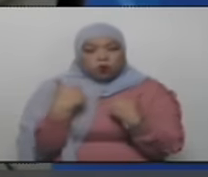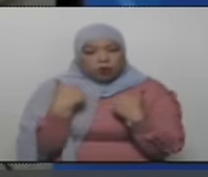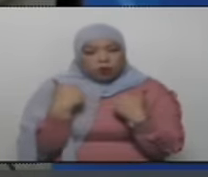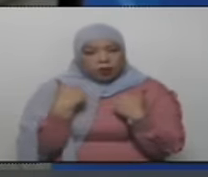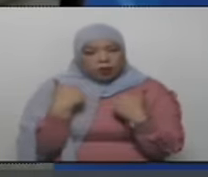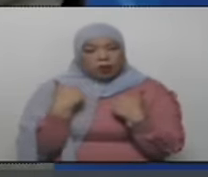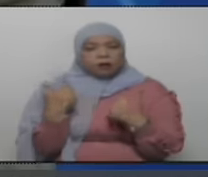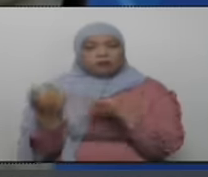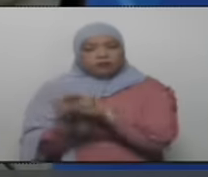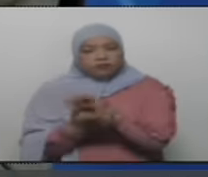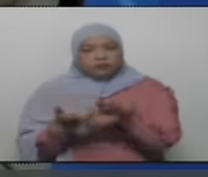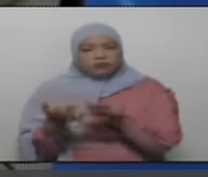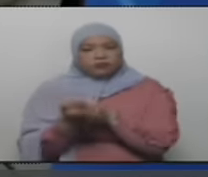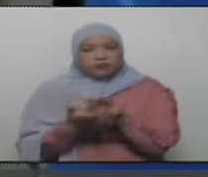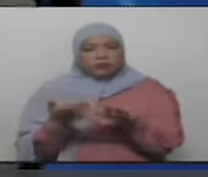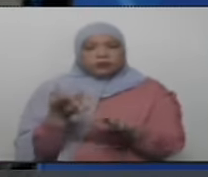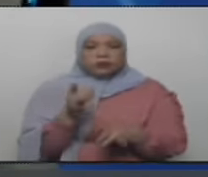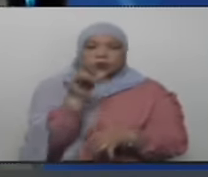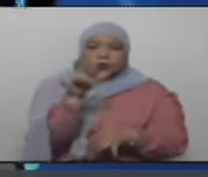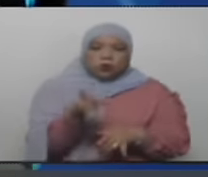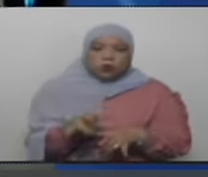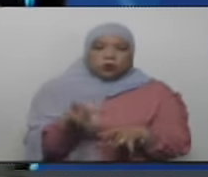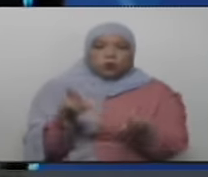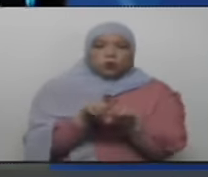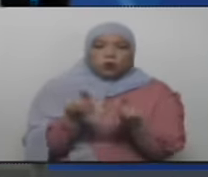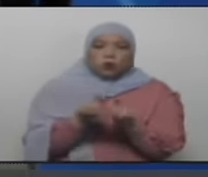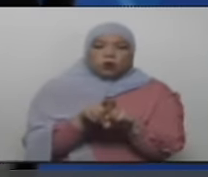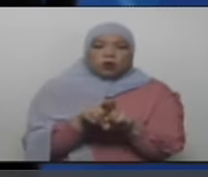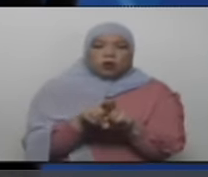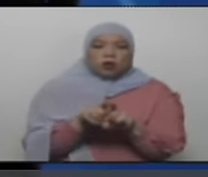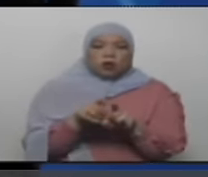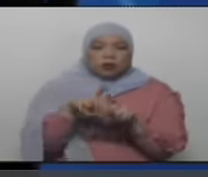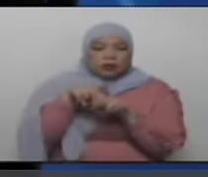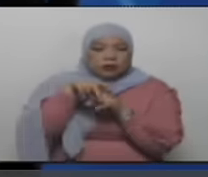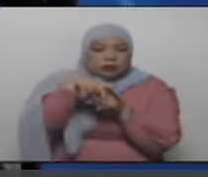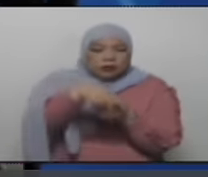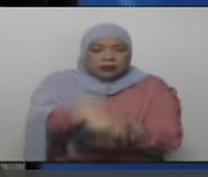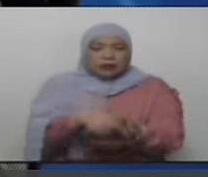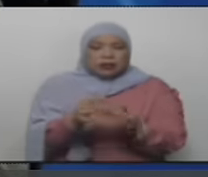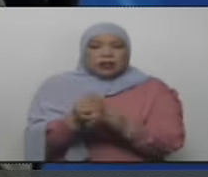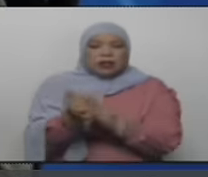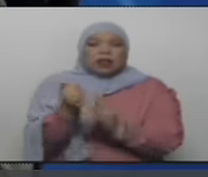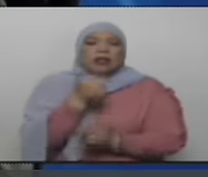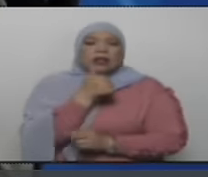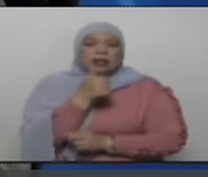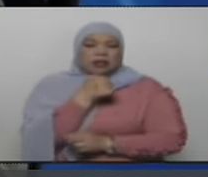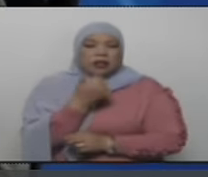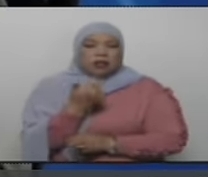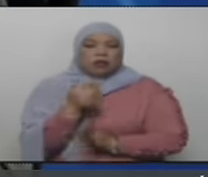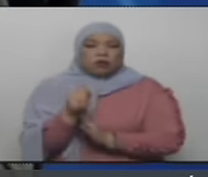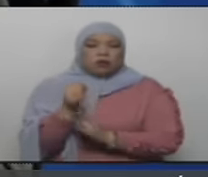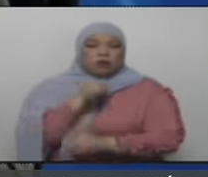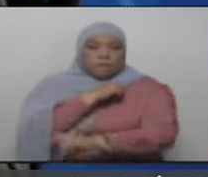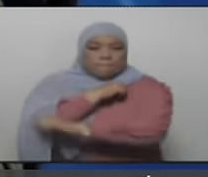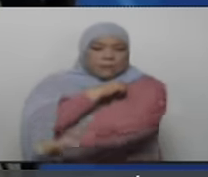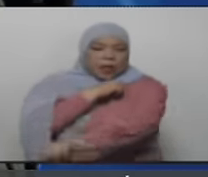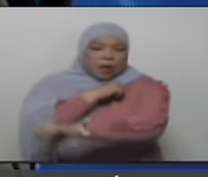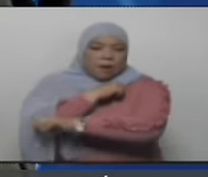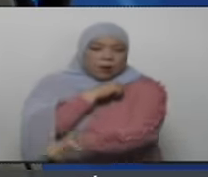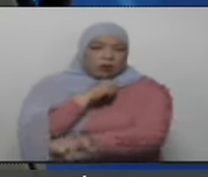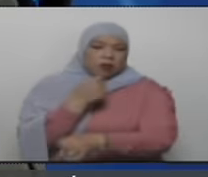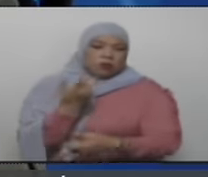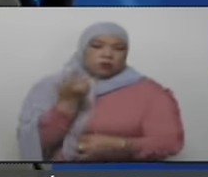a la violencia, al caos. Y en el caos, en la anarquía, en la violencia, ¿quién manda? El más fuerte. Así